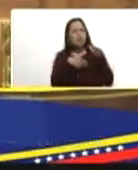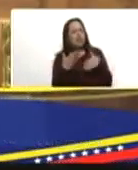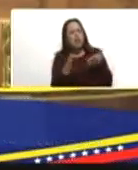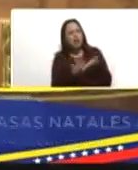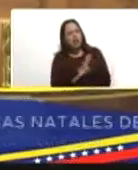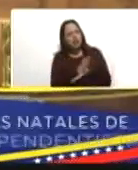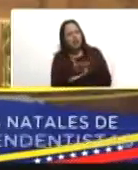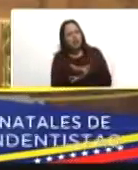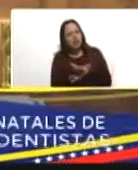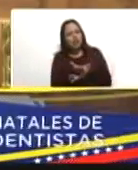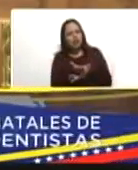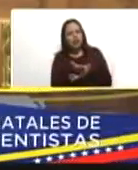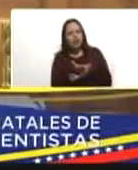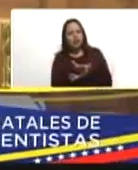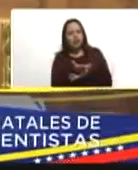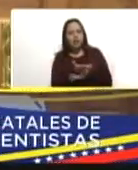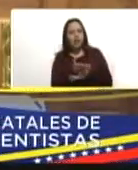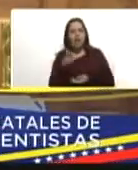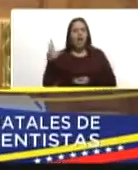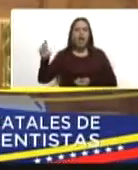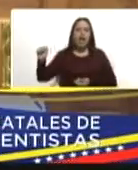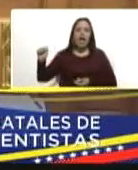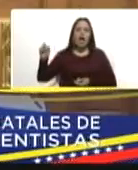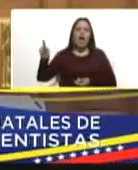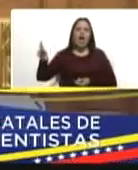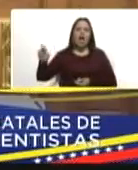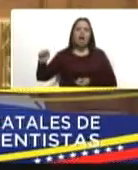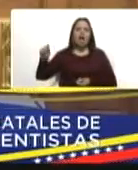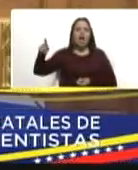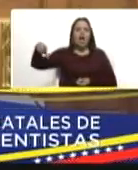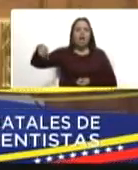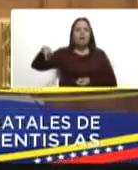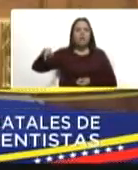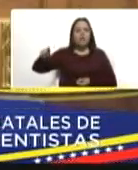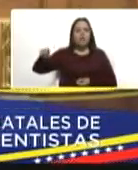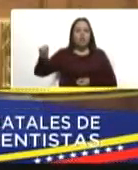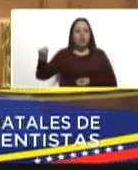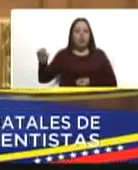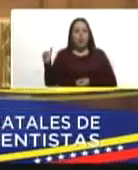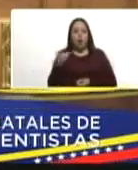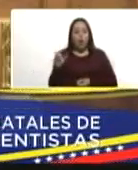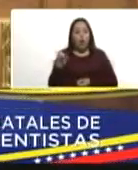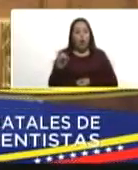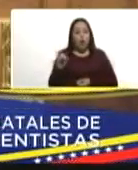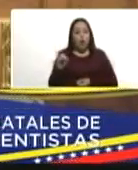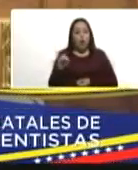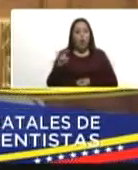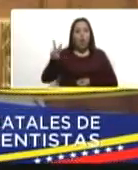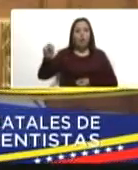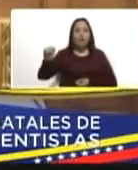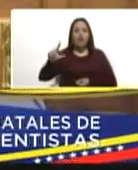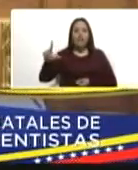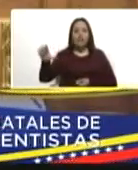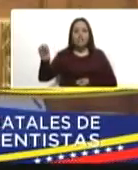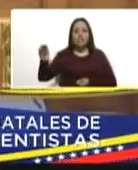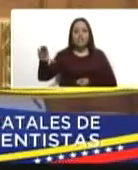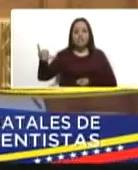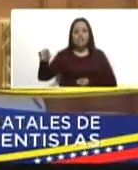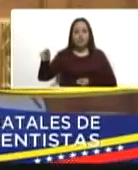qué arapito vallecito en toda esa ruta que va de Puerto la cruz a cumaná